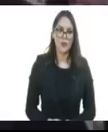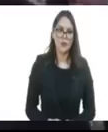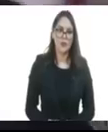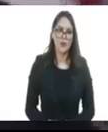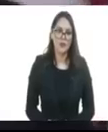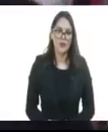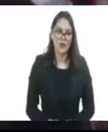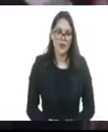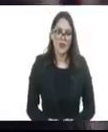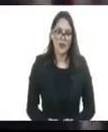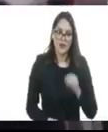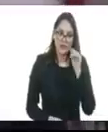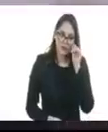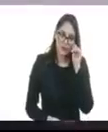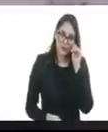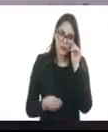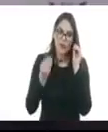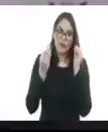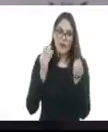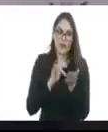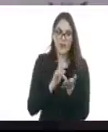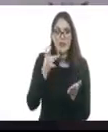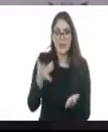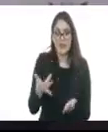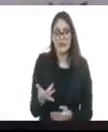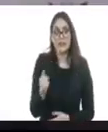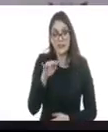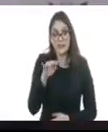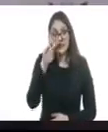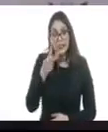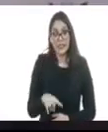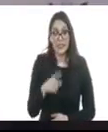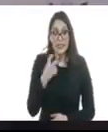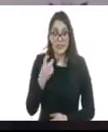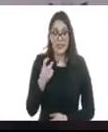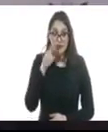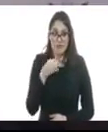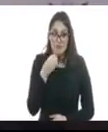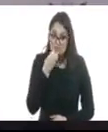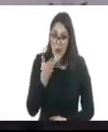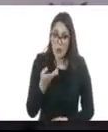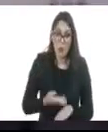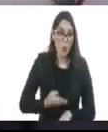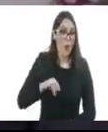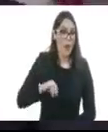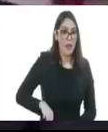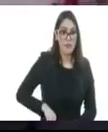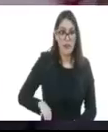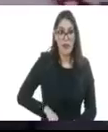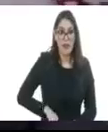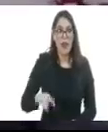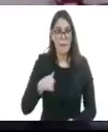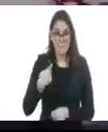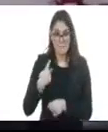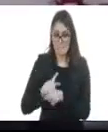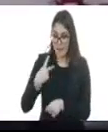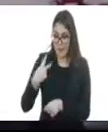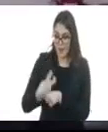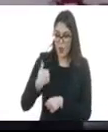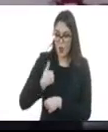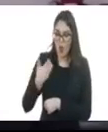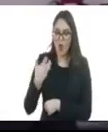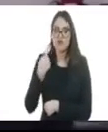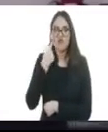Gracias. Sí, la verdad es que fue muy interesante. Yo agradezco mucho que me hayan invitado a ser jurado